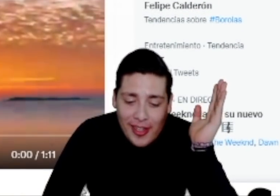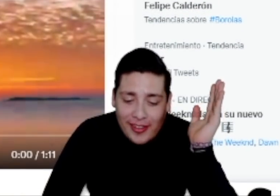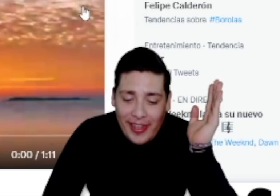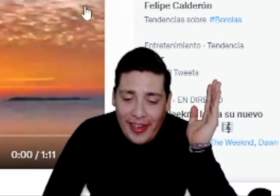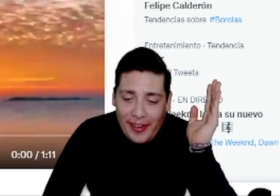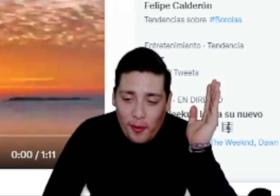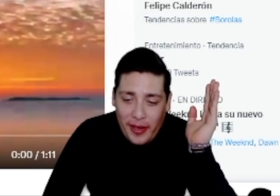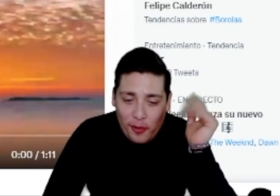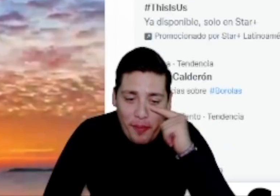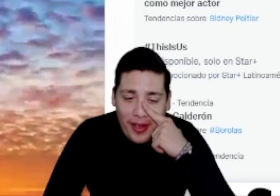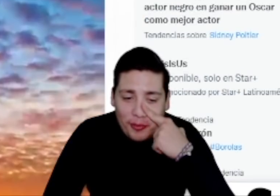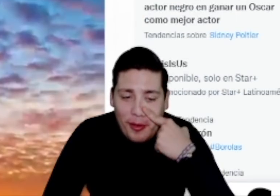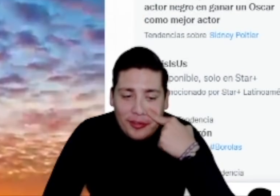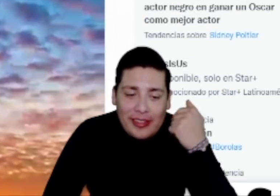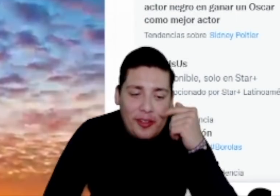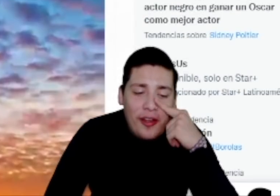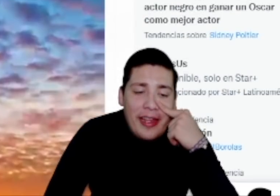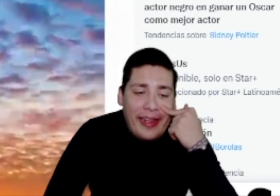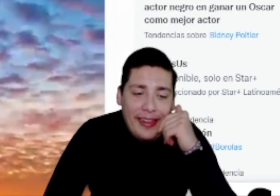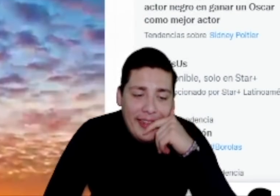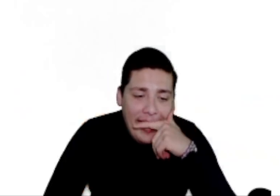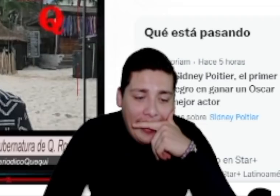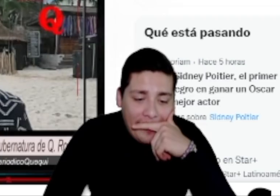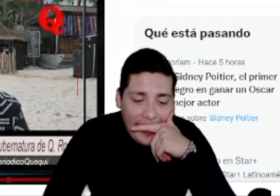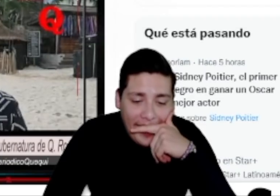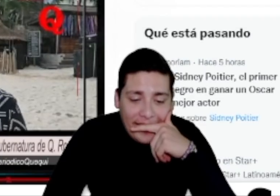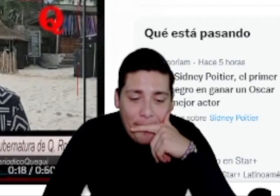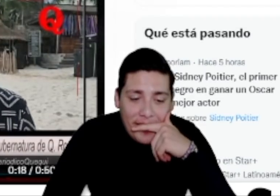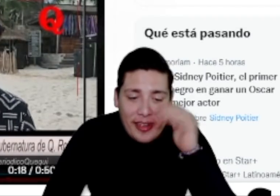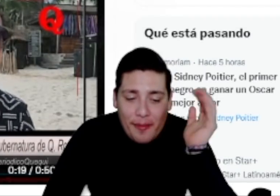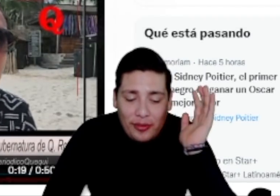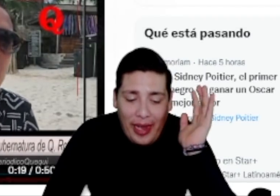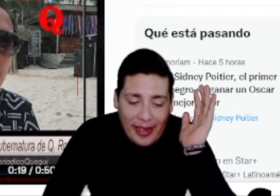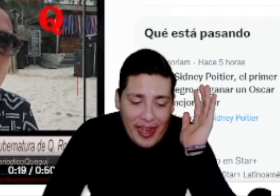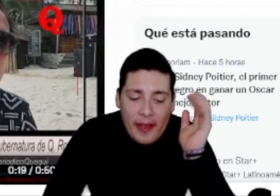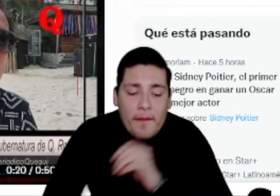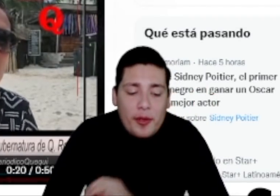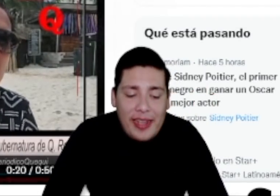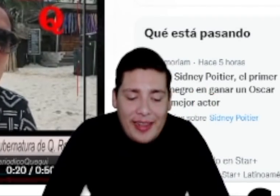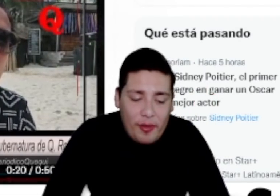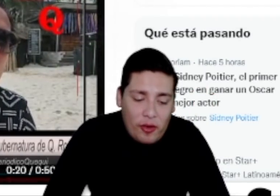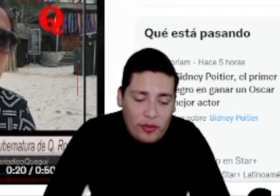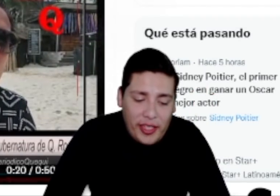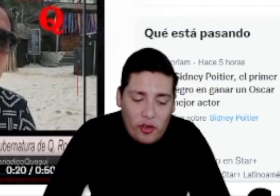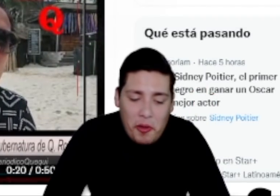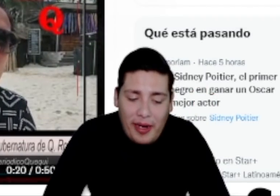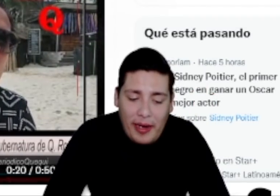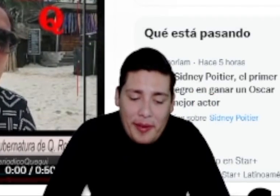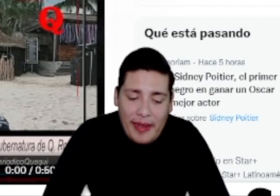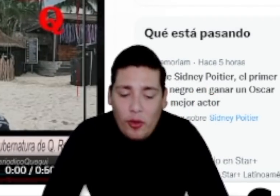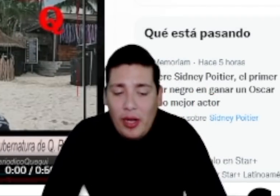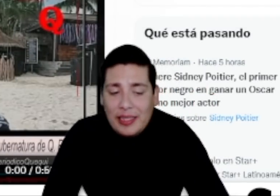spot de Roberto Palazuelos que sacó el día de ayer. También tenemos aquí pues él dando a conocer cómo